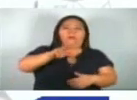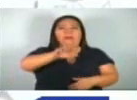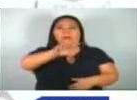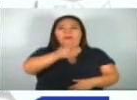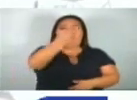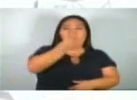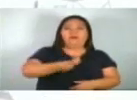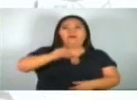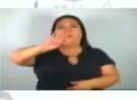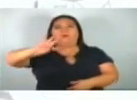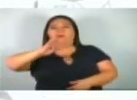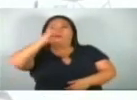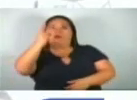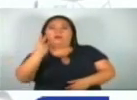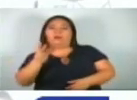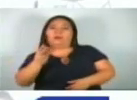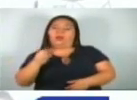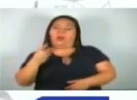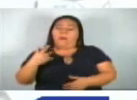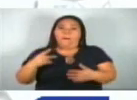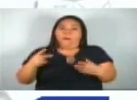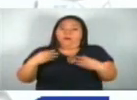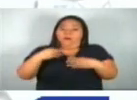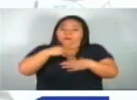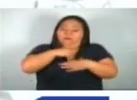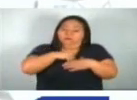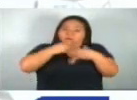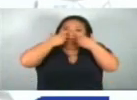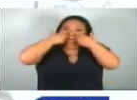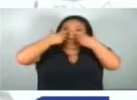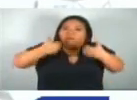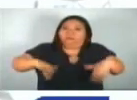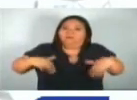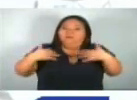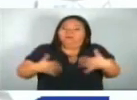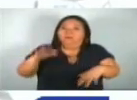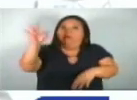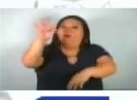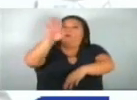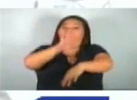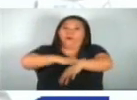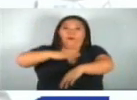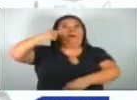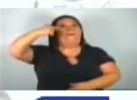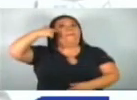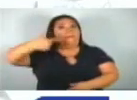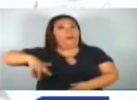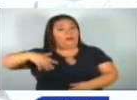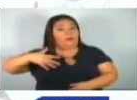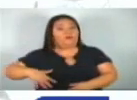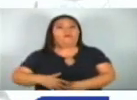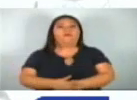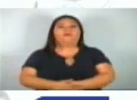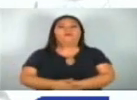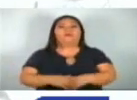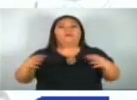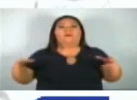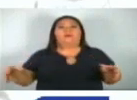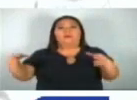quinto día es el periodo crítico donde se puede convertir en un dengue grave con signos de alarma. Los